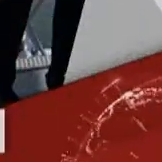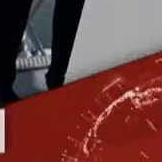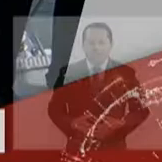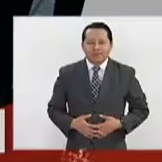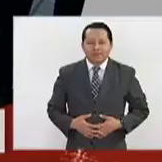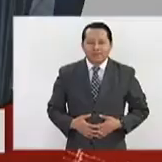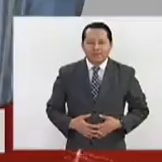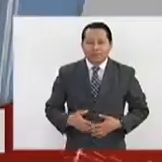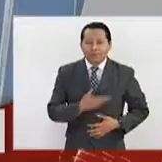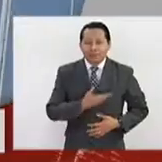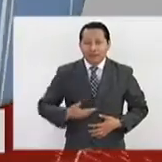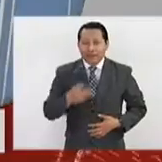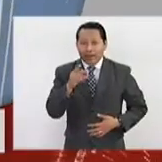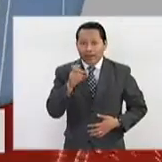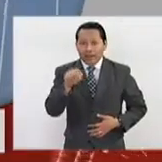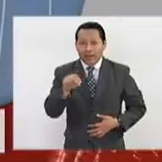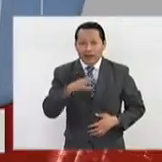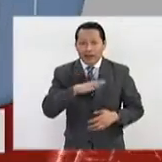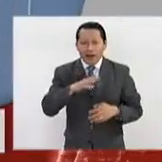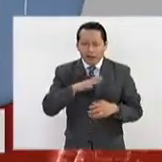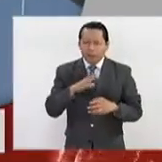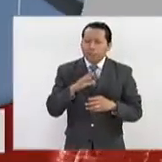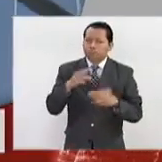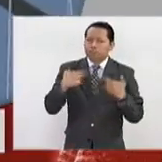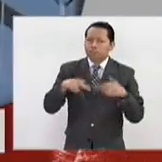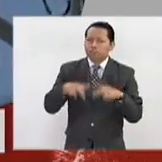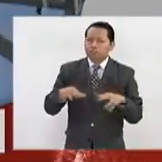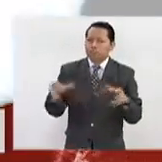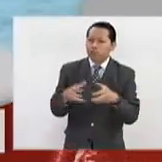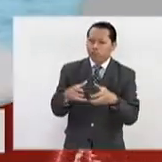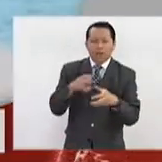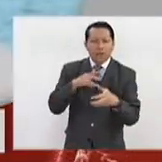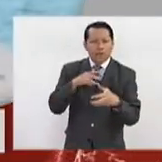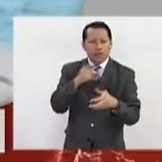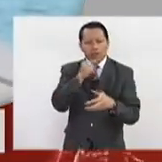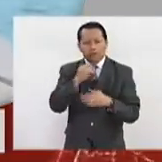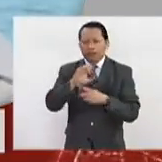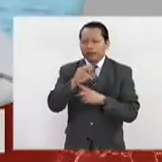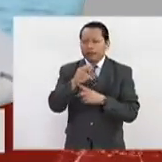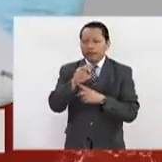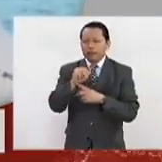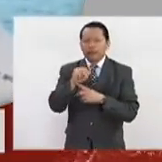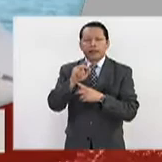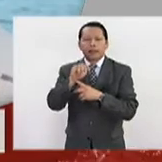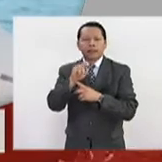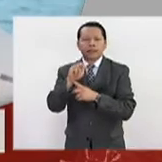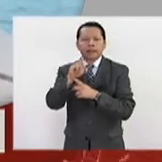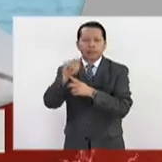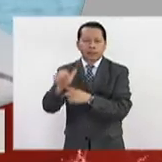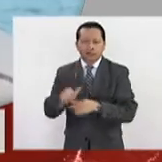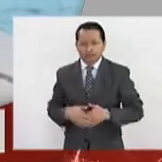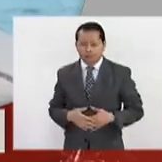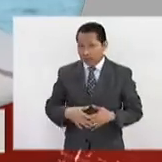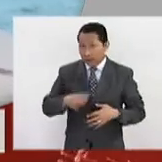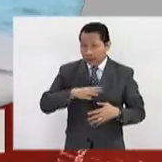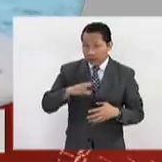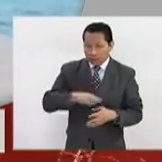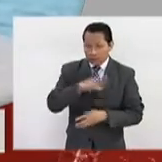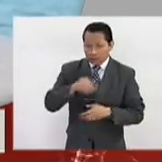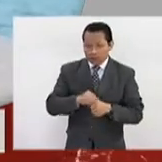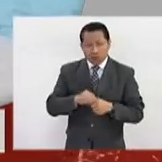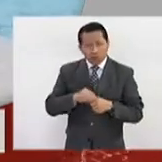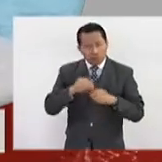El presidente Enrique Peña Nieto abandera la patrulla costera Chichen Itza. Afirmar y nuevamente ante mi absoluta